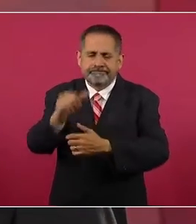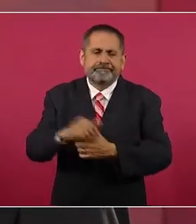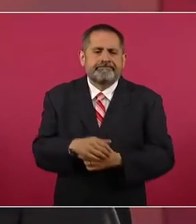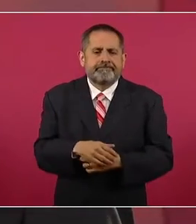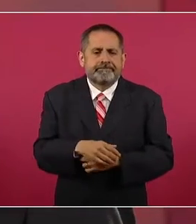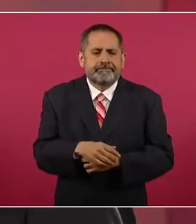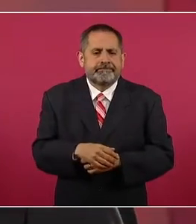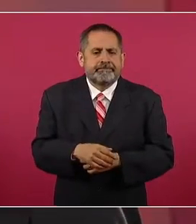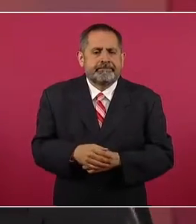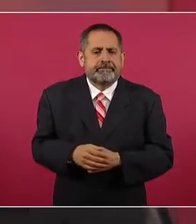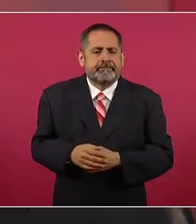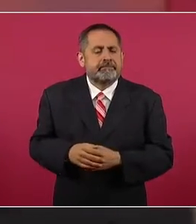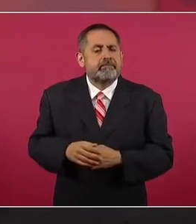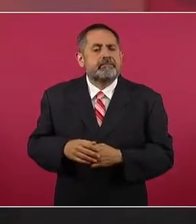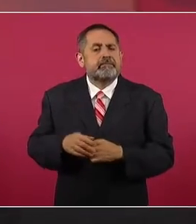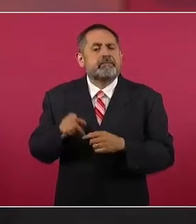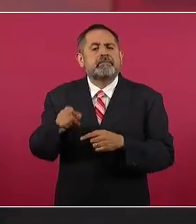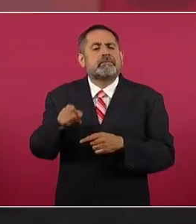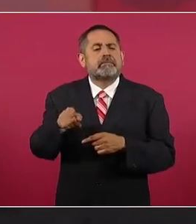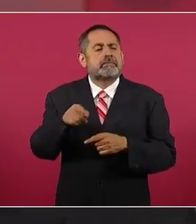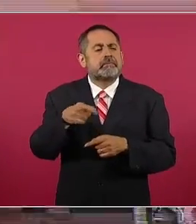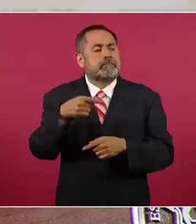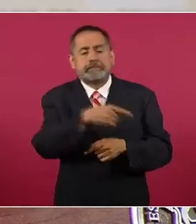No, es un periodismo